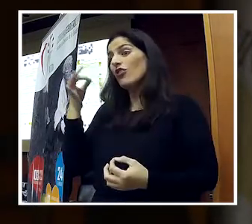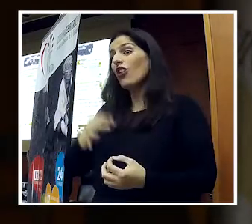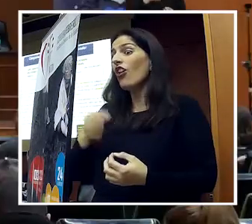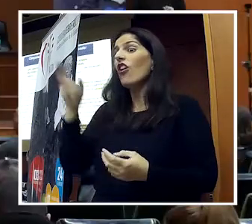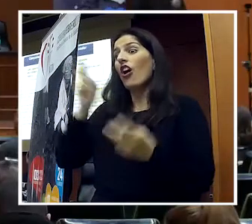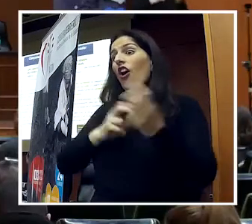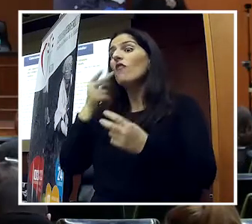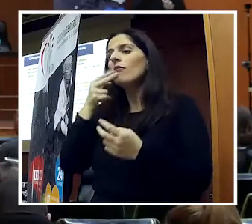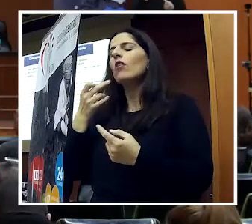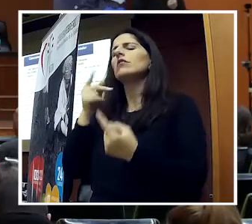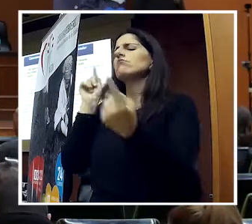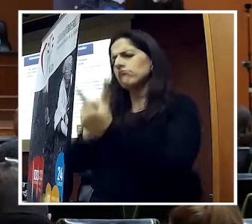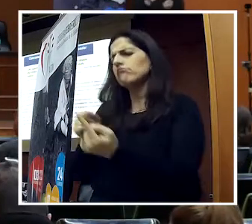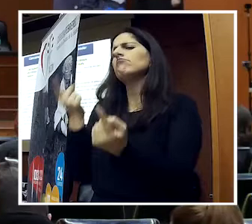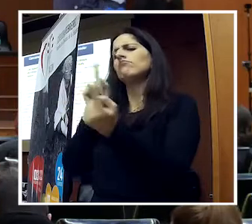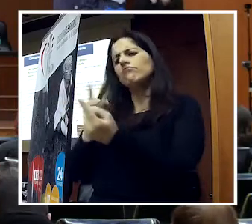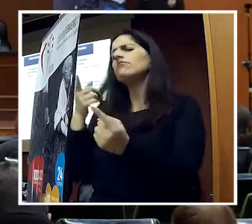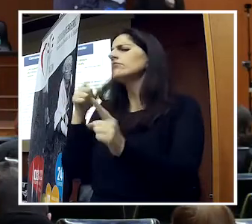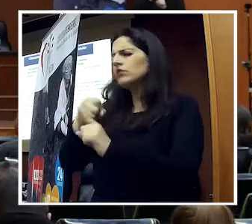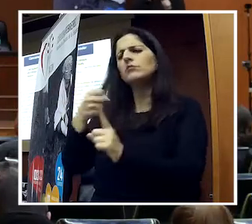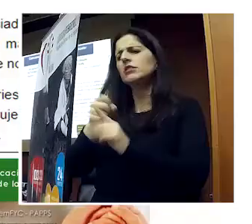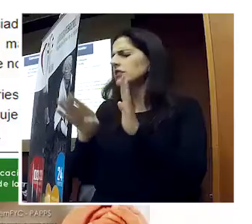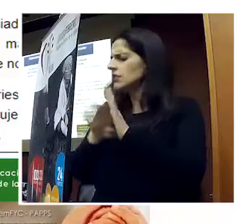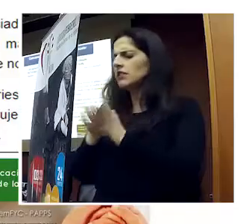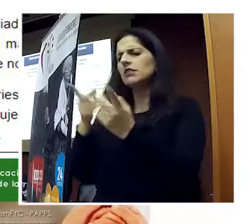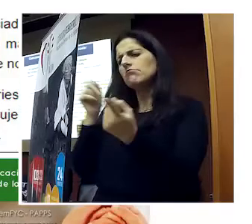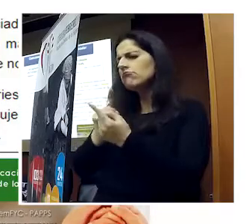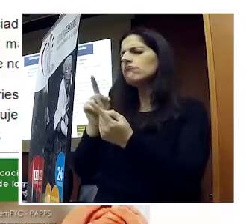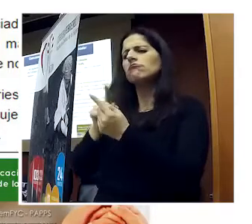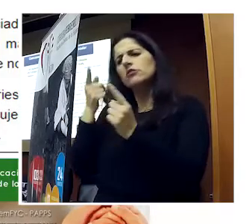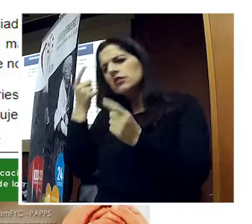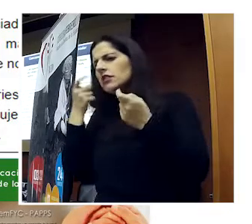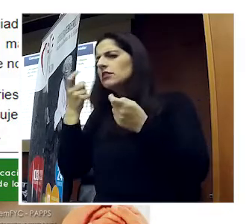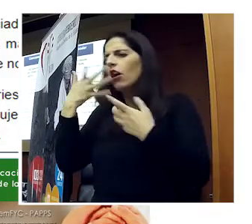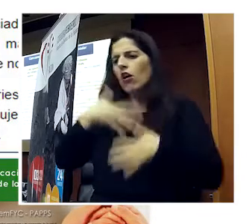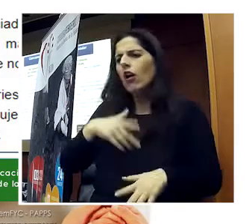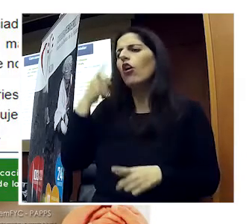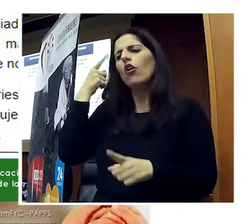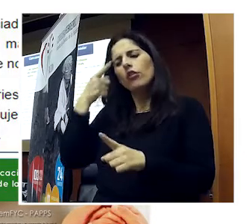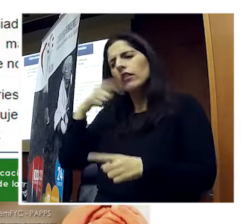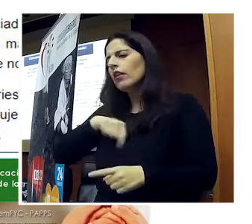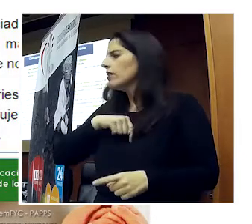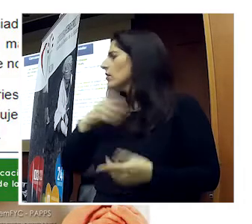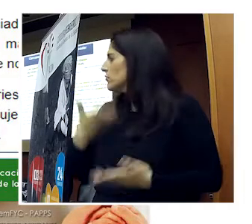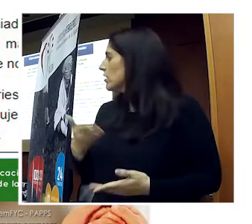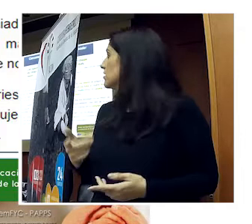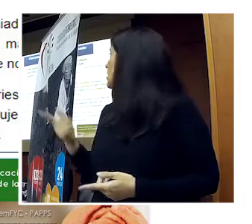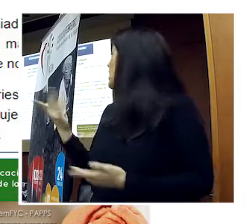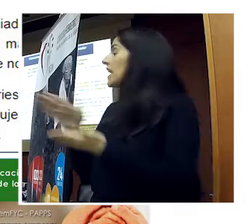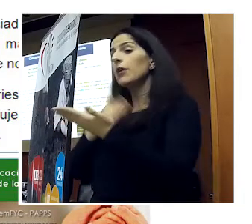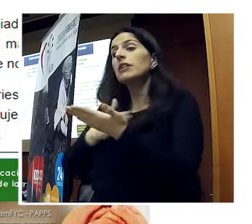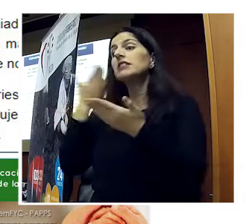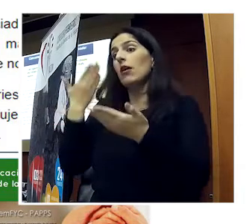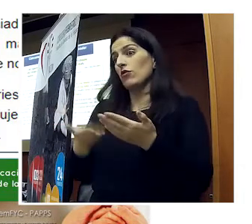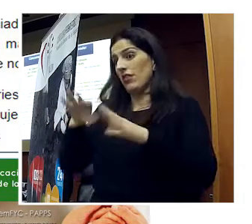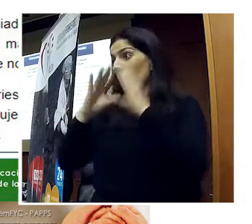fumadores. Y fijaros, muy interesante. Y acaba de ser un estudio en British Medical Journal, una revista muy importante a nivel mundial, en el cual ha demostrado